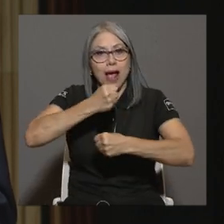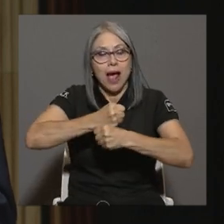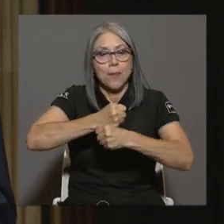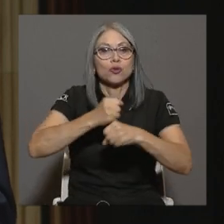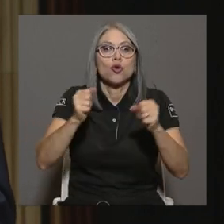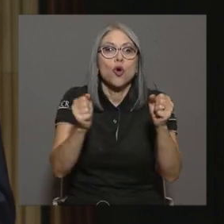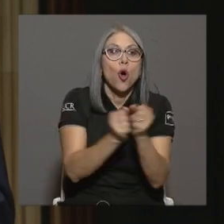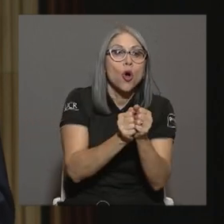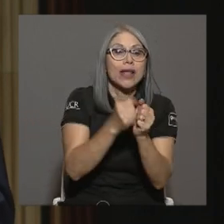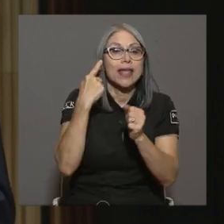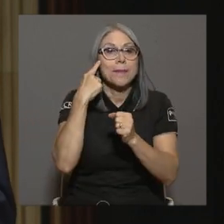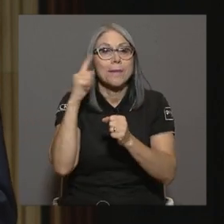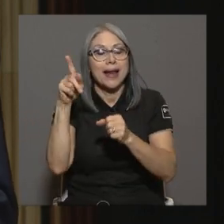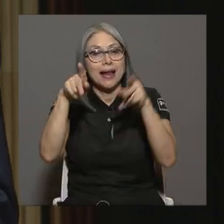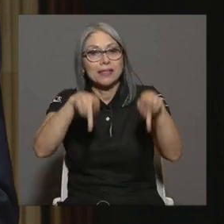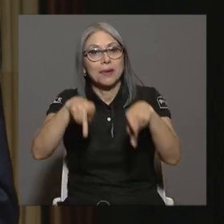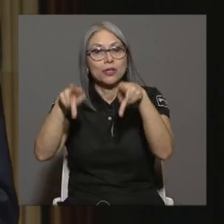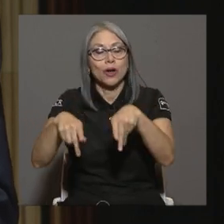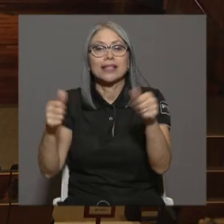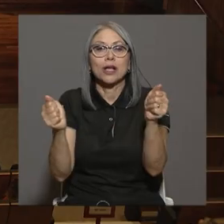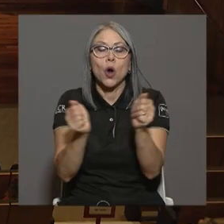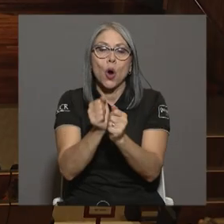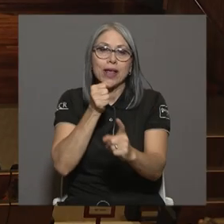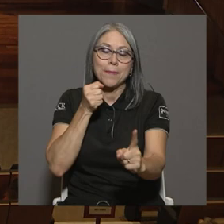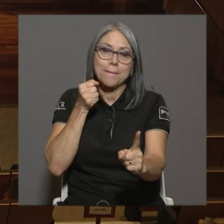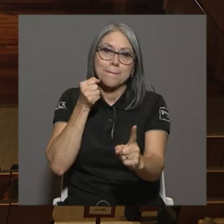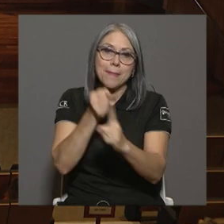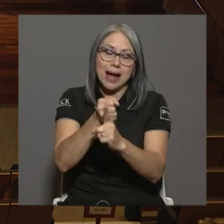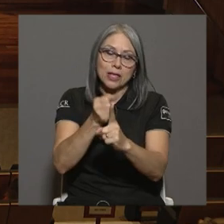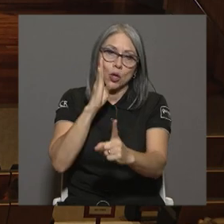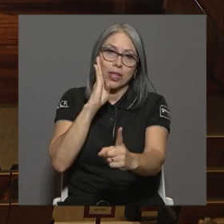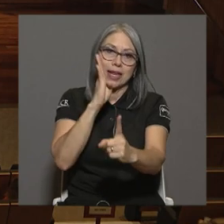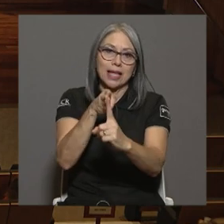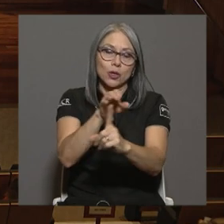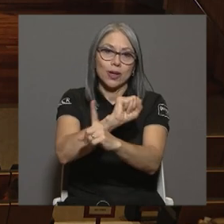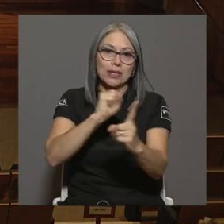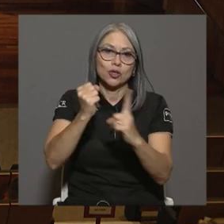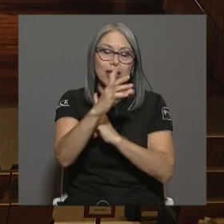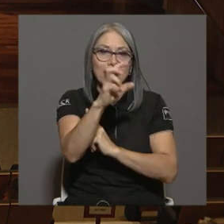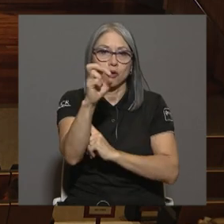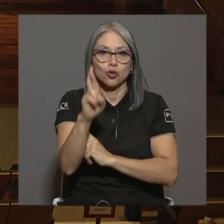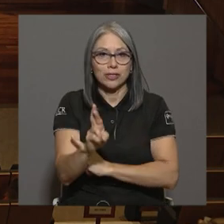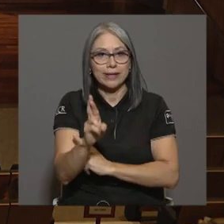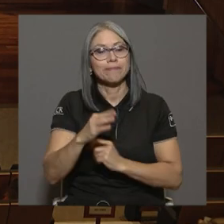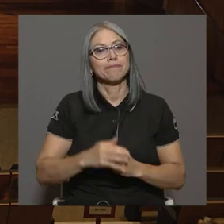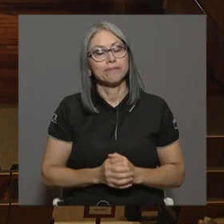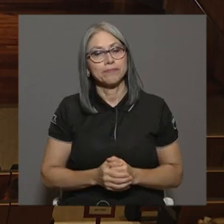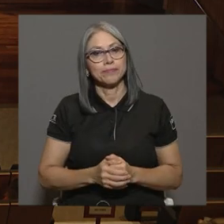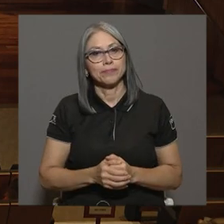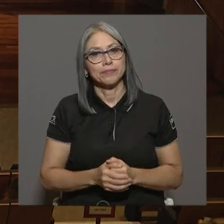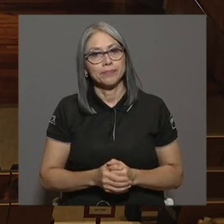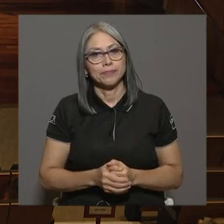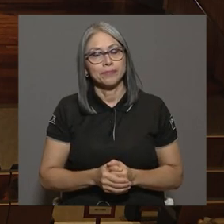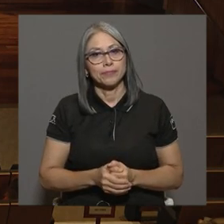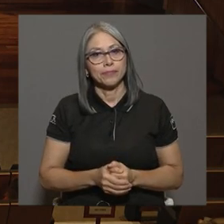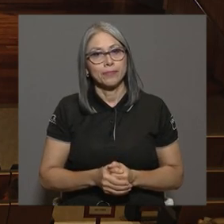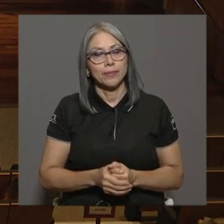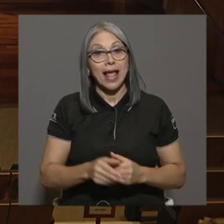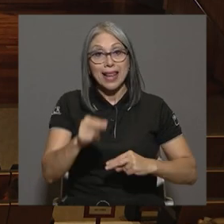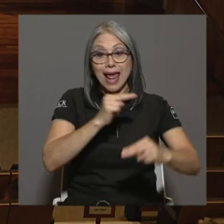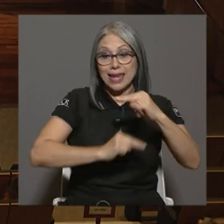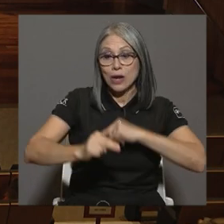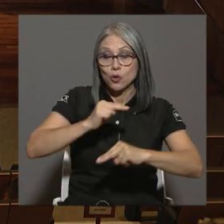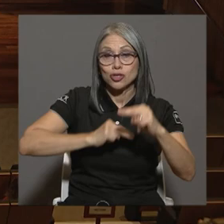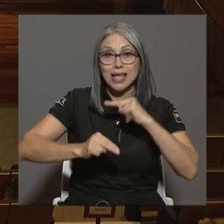con un impacto directo en la sociedad costarricense. La negociación